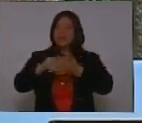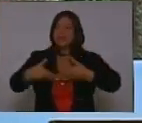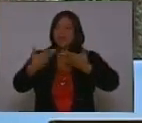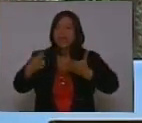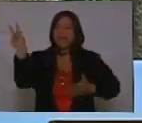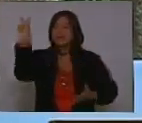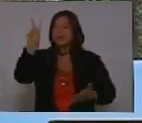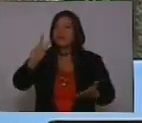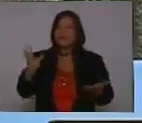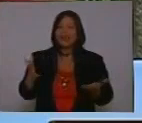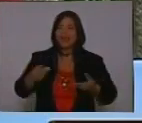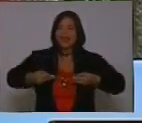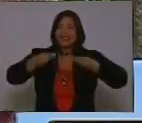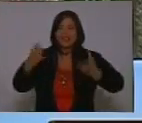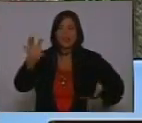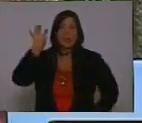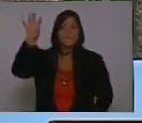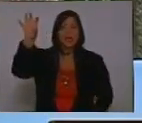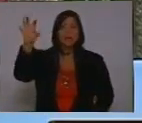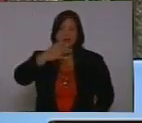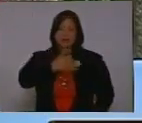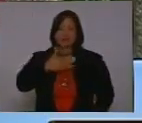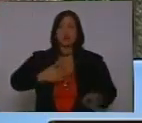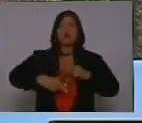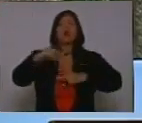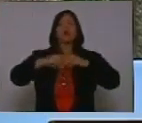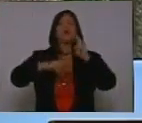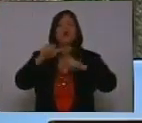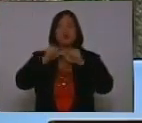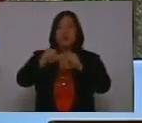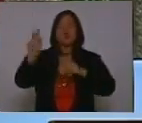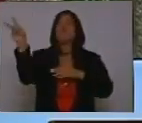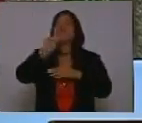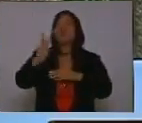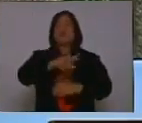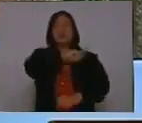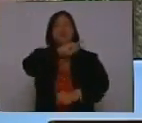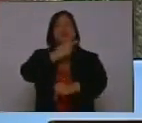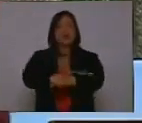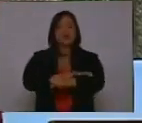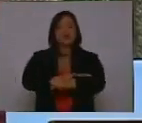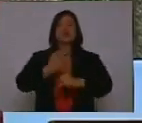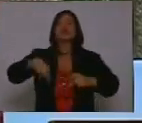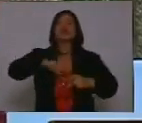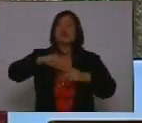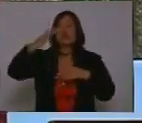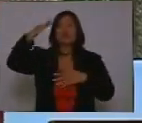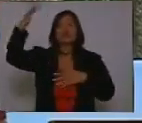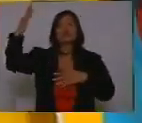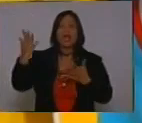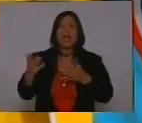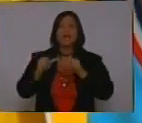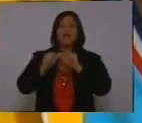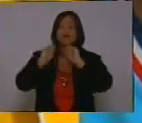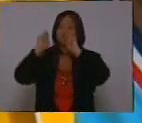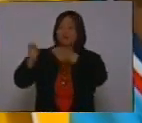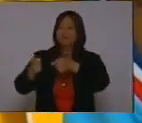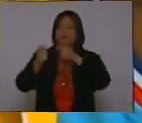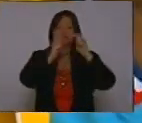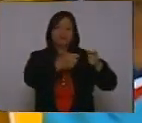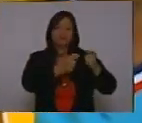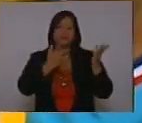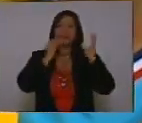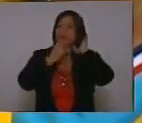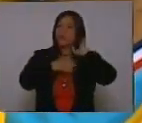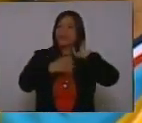patria. Aquí te entrego una patria para que tú construyas la Venezuela potencia que hemos soñado. Pero no te entrego